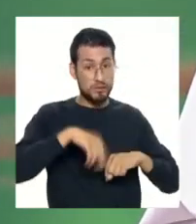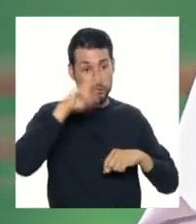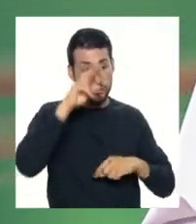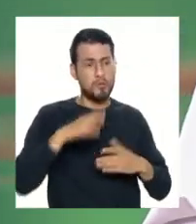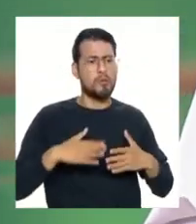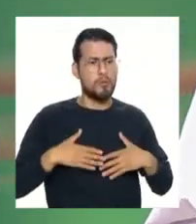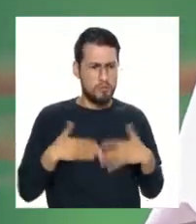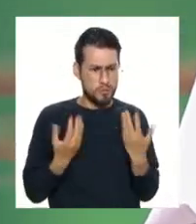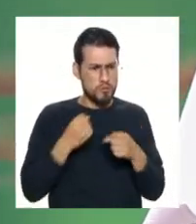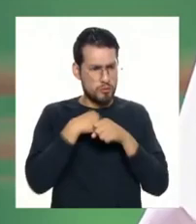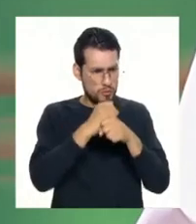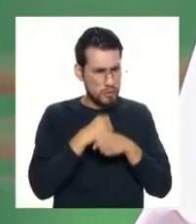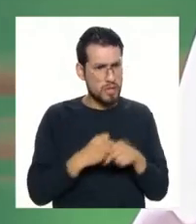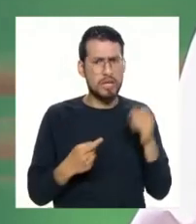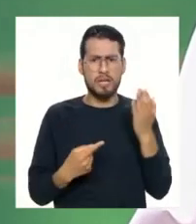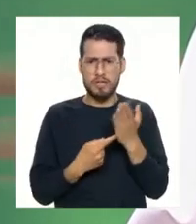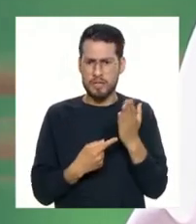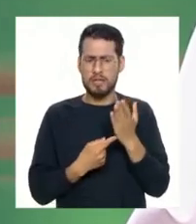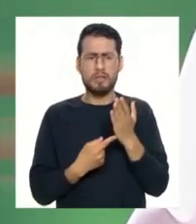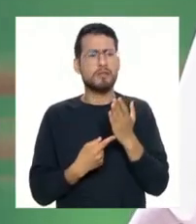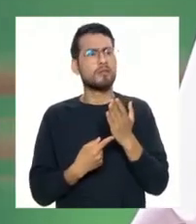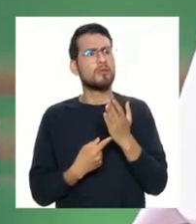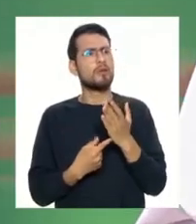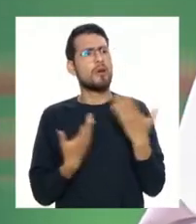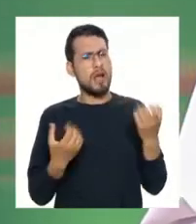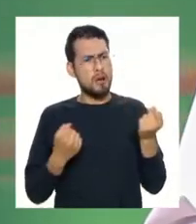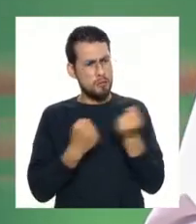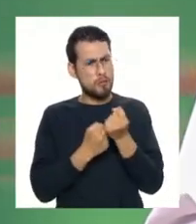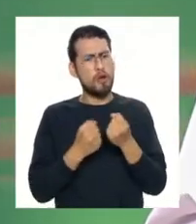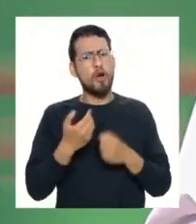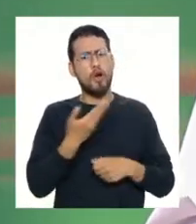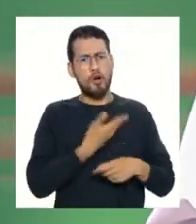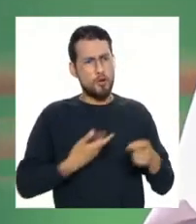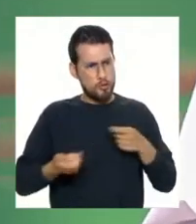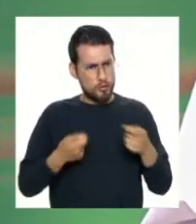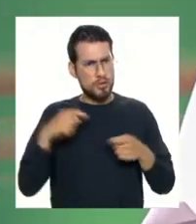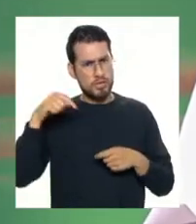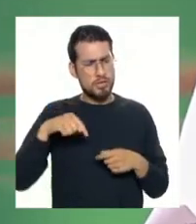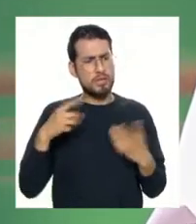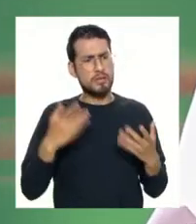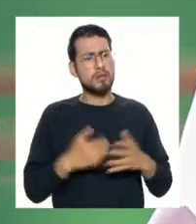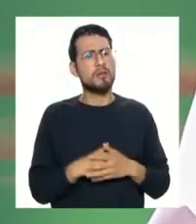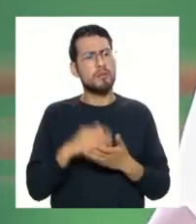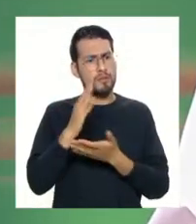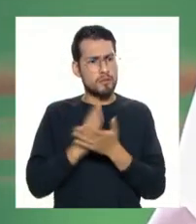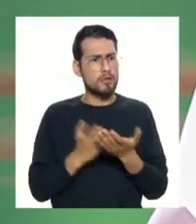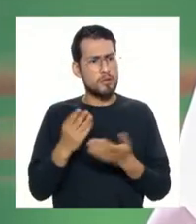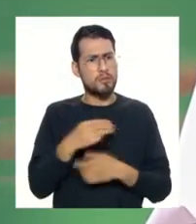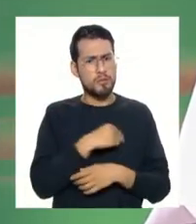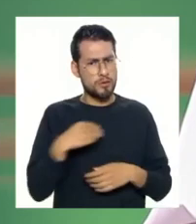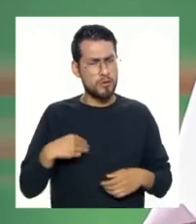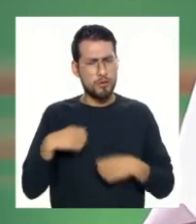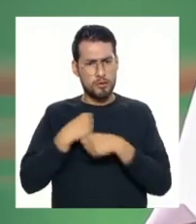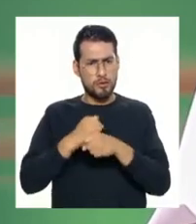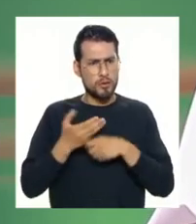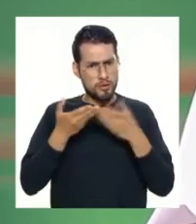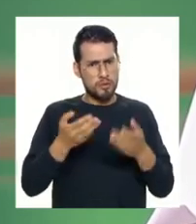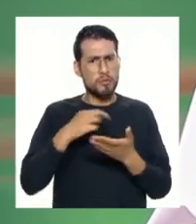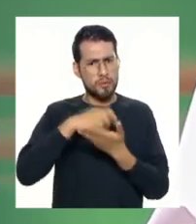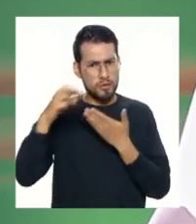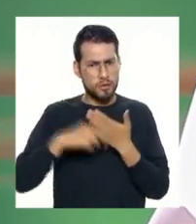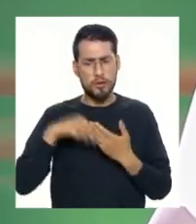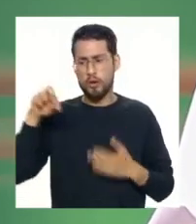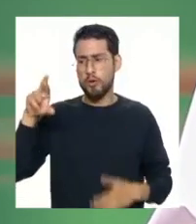Perú también se puede desarrollar tecnología y que tienen el apoyo del gobierno, en este caso de parte del Ministerio de la Producción a través del